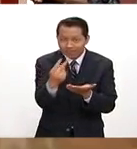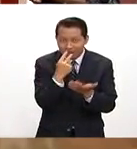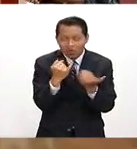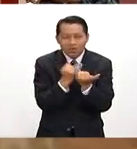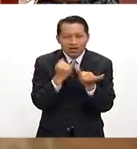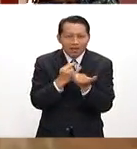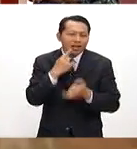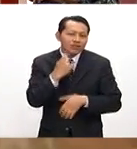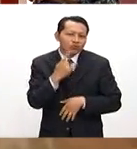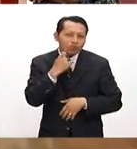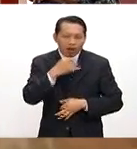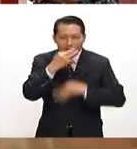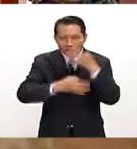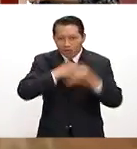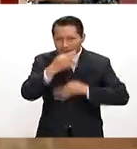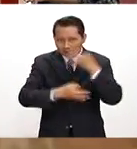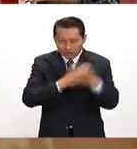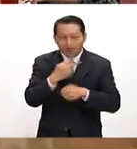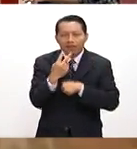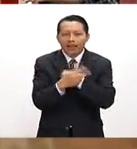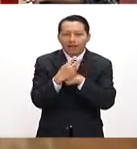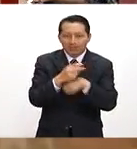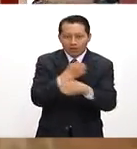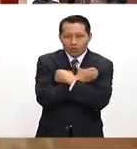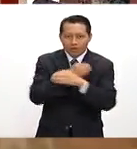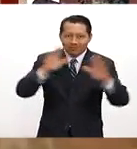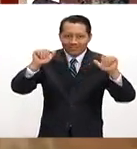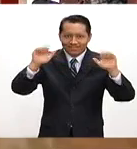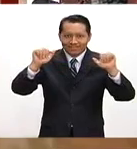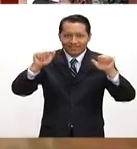es un esfuerzo informativo de Televisión Educativa. Hasta luego.